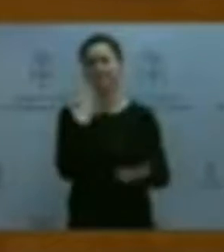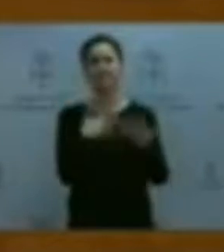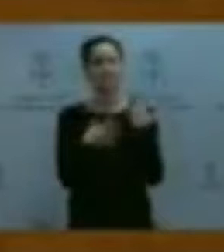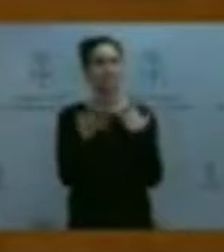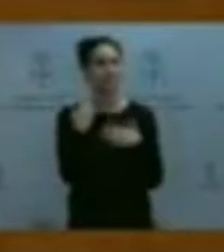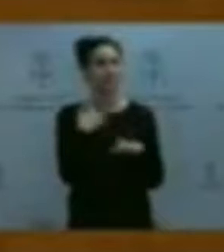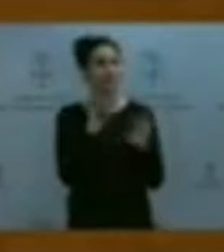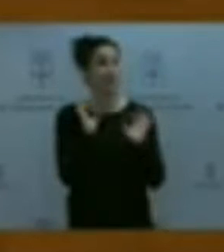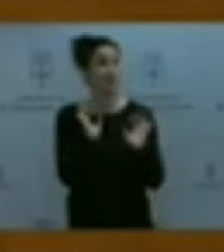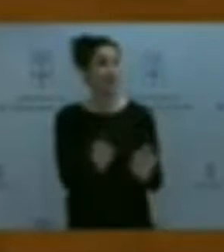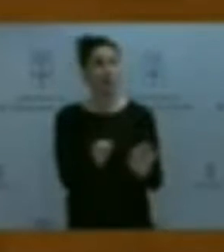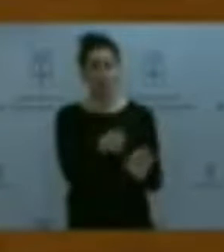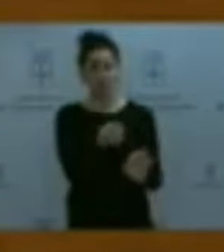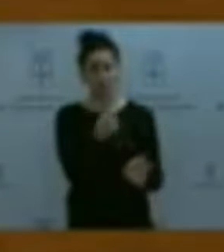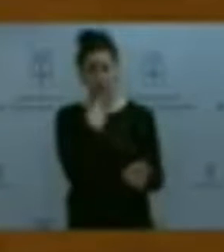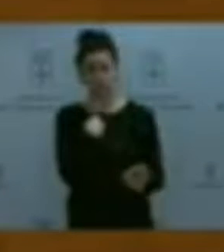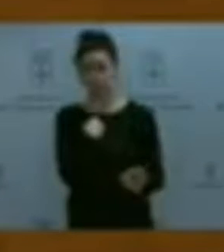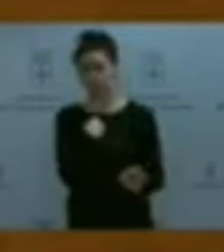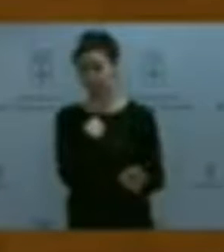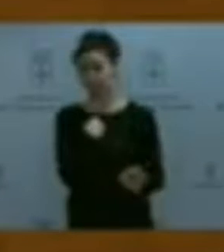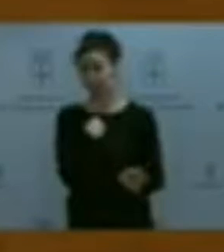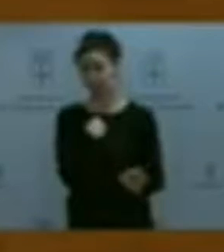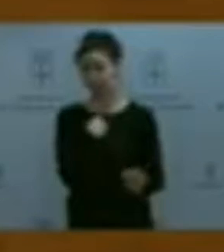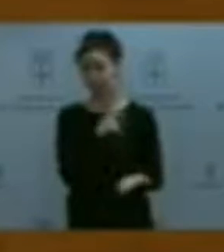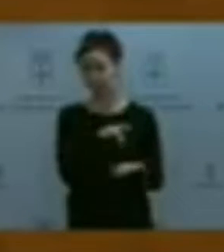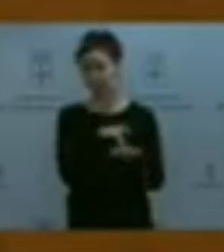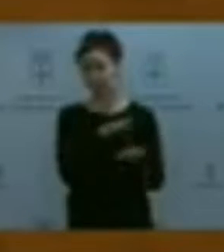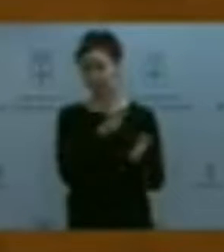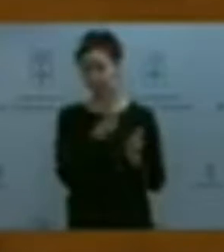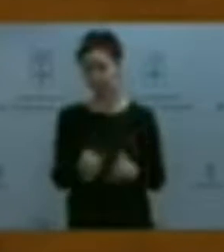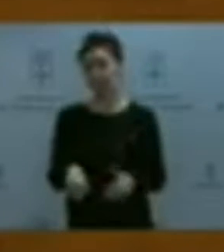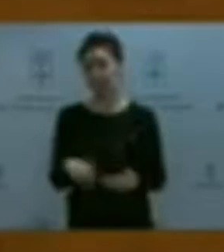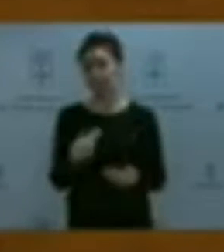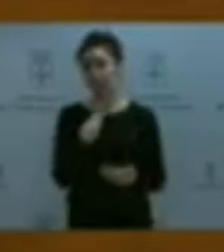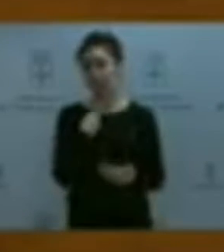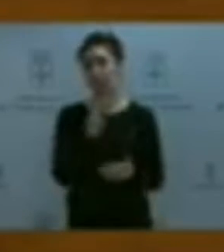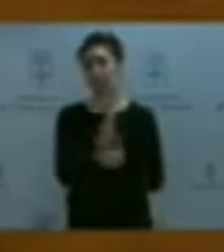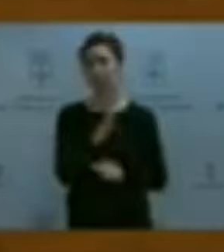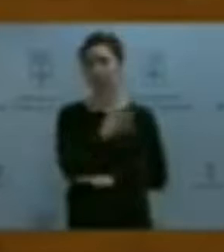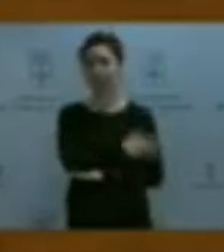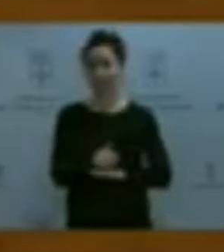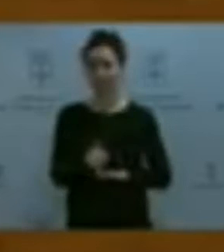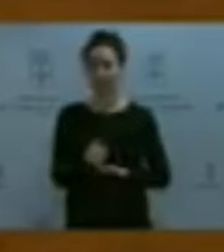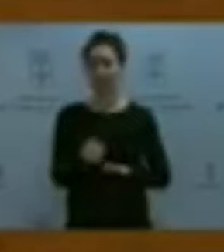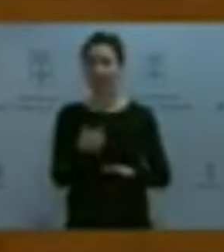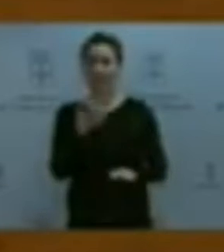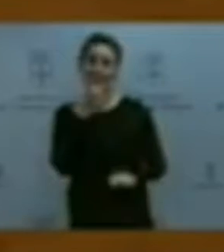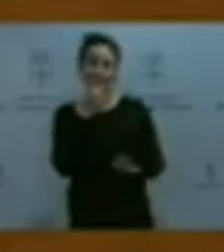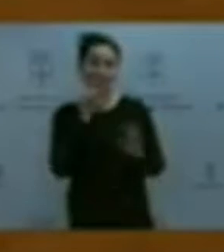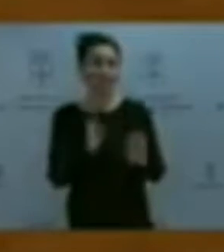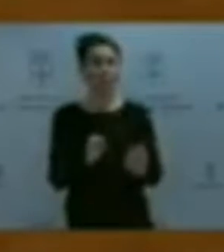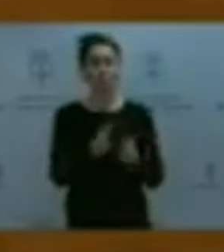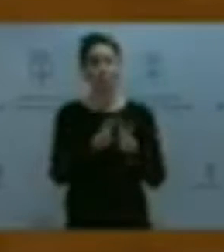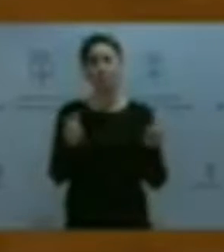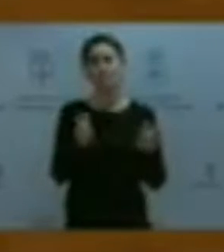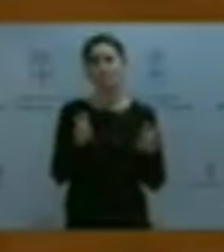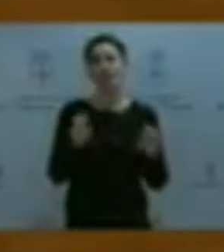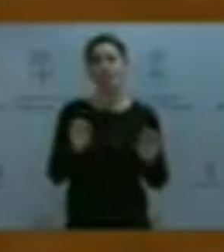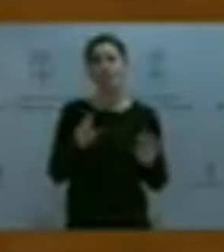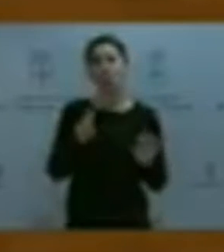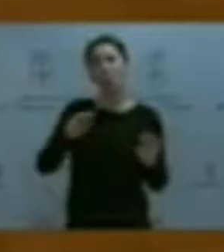vez al portavoz de Ciudadanos, de que si ahora era tema de UCAM, que si era temas urbanísticos, de que si era tal.